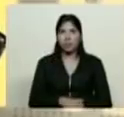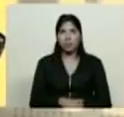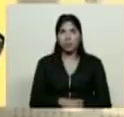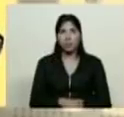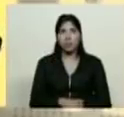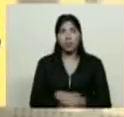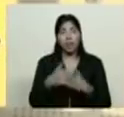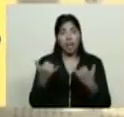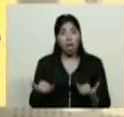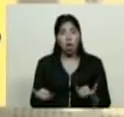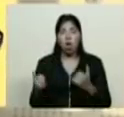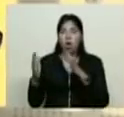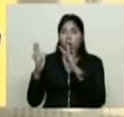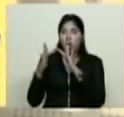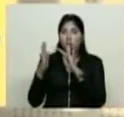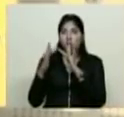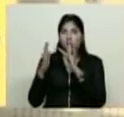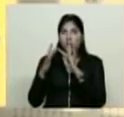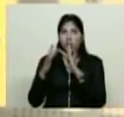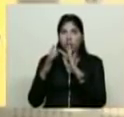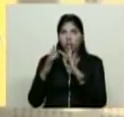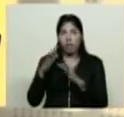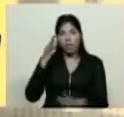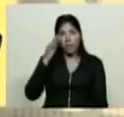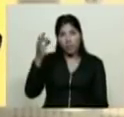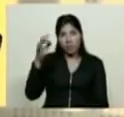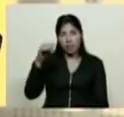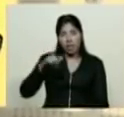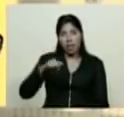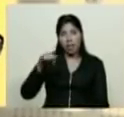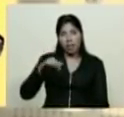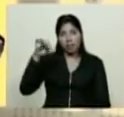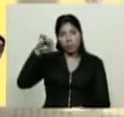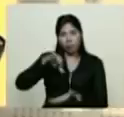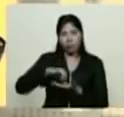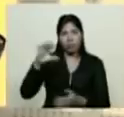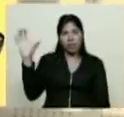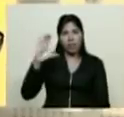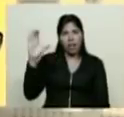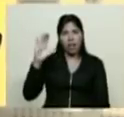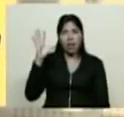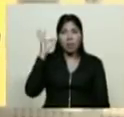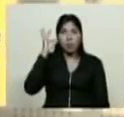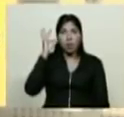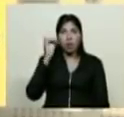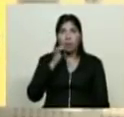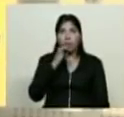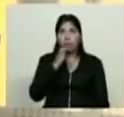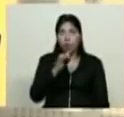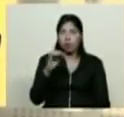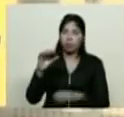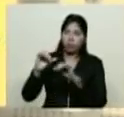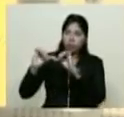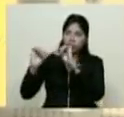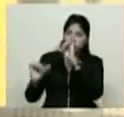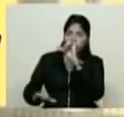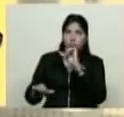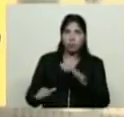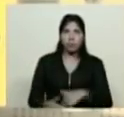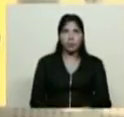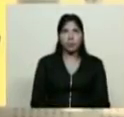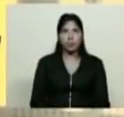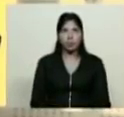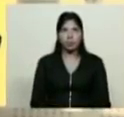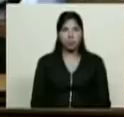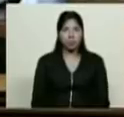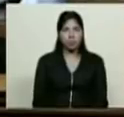ahora nos vamos a la sede de la Fiscalía General de la República, acá en Caracas. Nuestra compañera Mariana Mata Dugartes nos reporta desde el lugar. Te escuchamos.